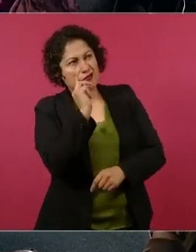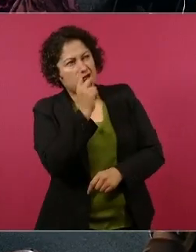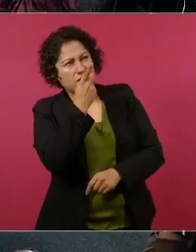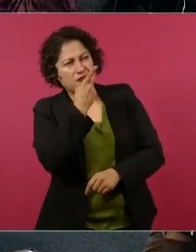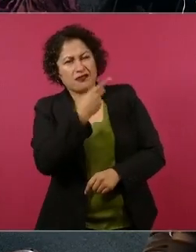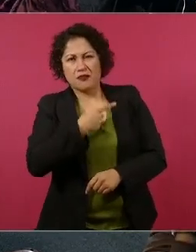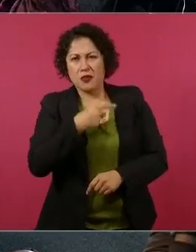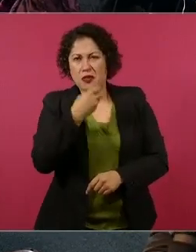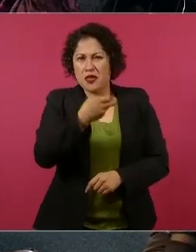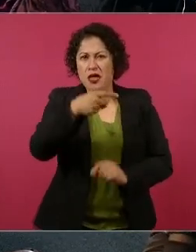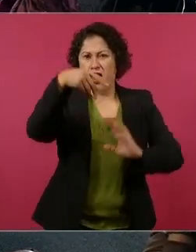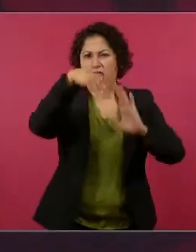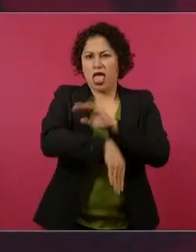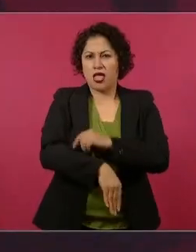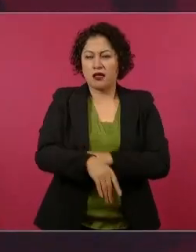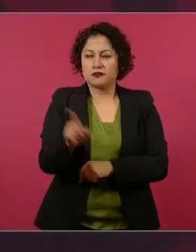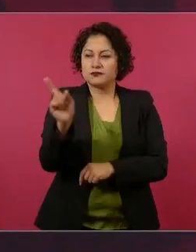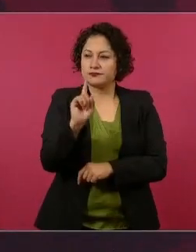Eso es pura mentira.